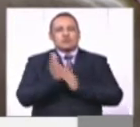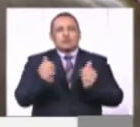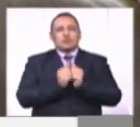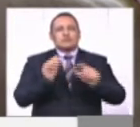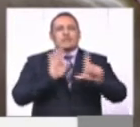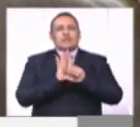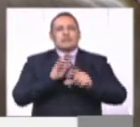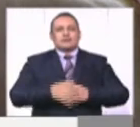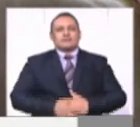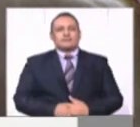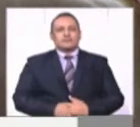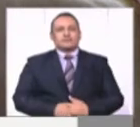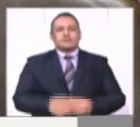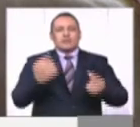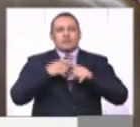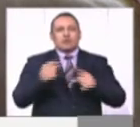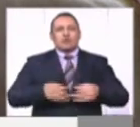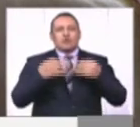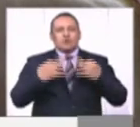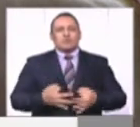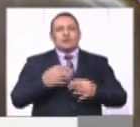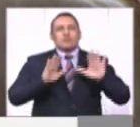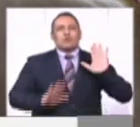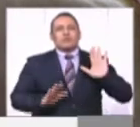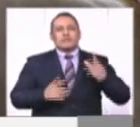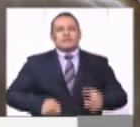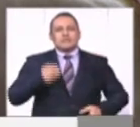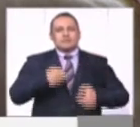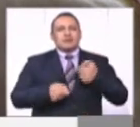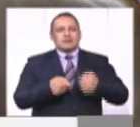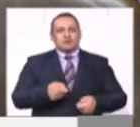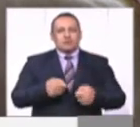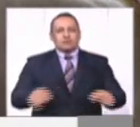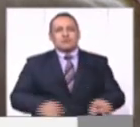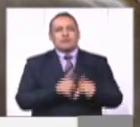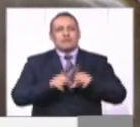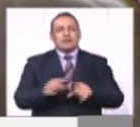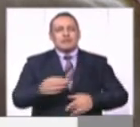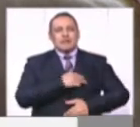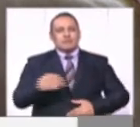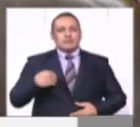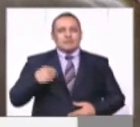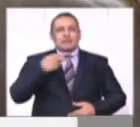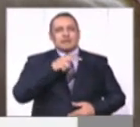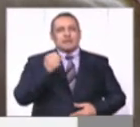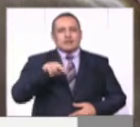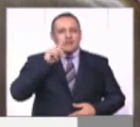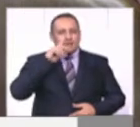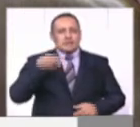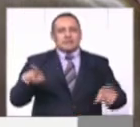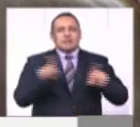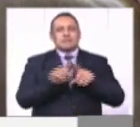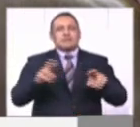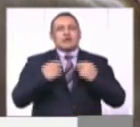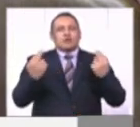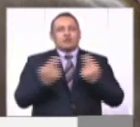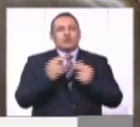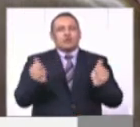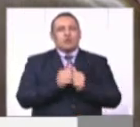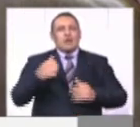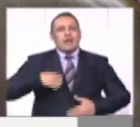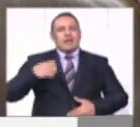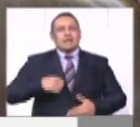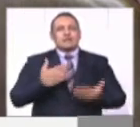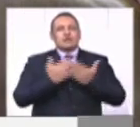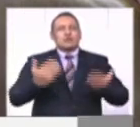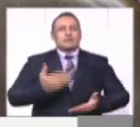ley por incumplir promesas de inversión la ministra hania Pérez de cuyar se reunió con alcaldes de